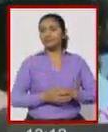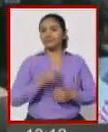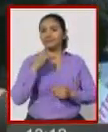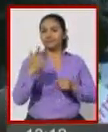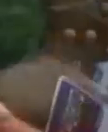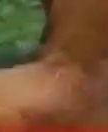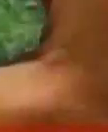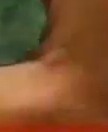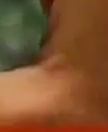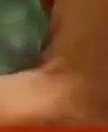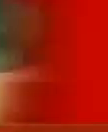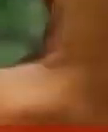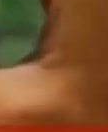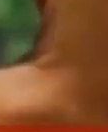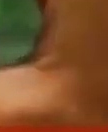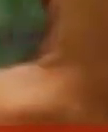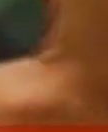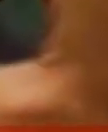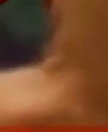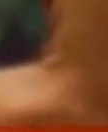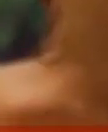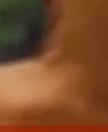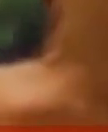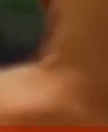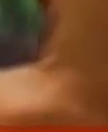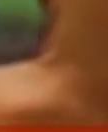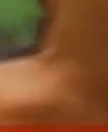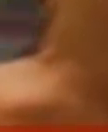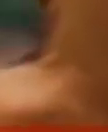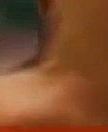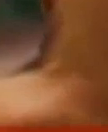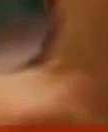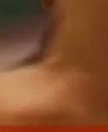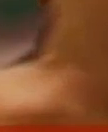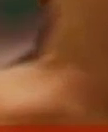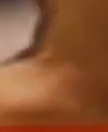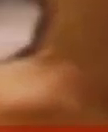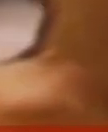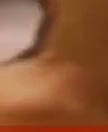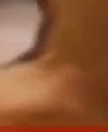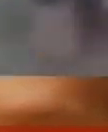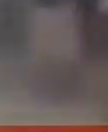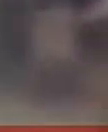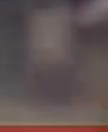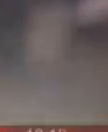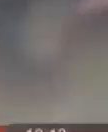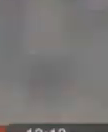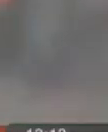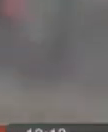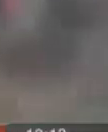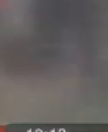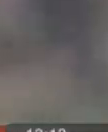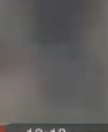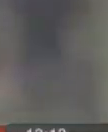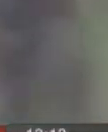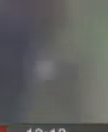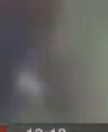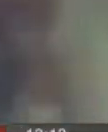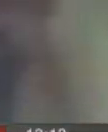están libres. Reporteros al día, porque tú eres parte de la noticia. Envía tus imágenes al WhatsApp